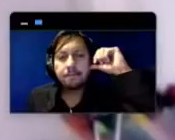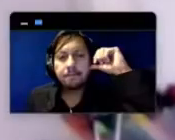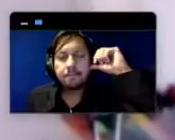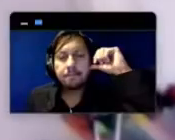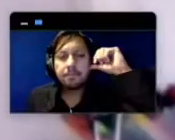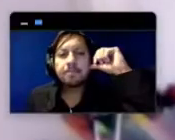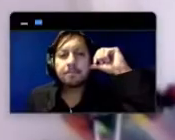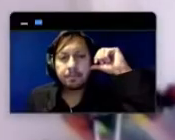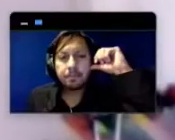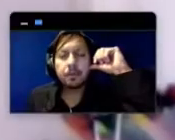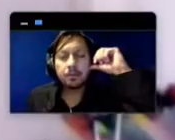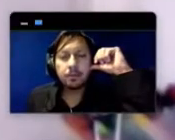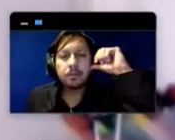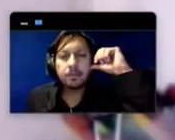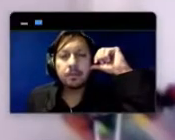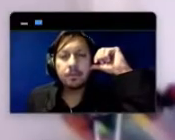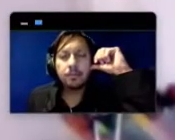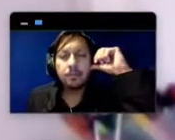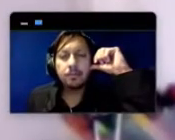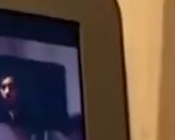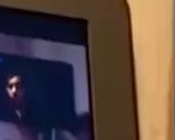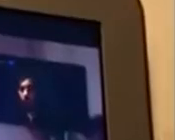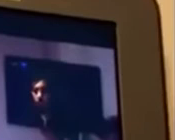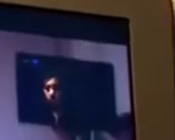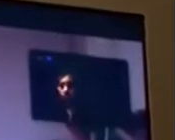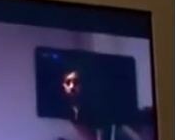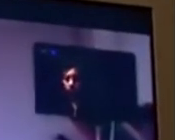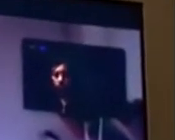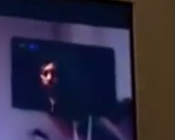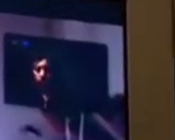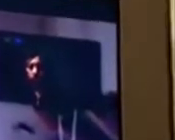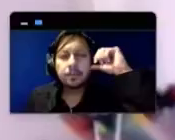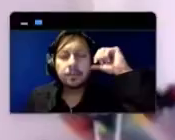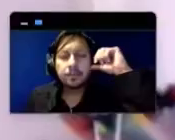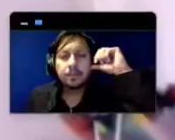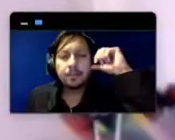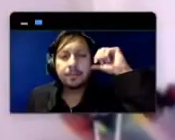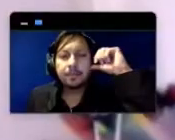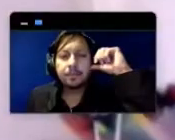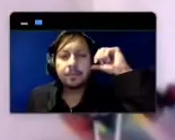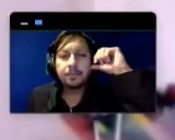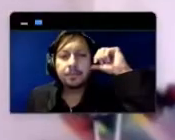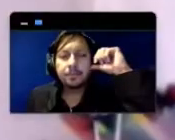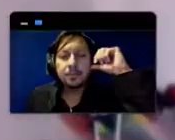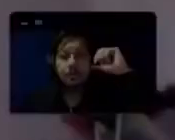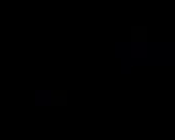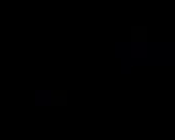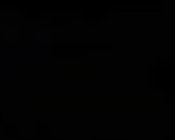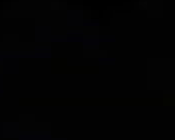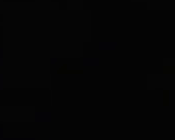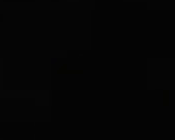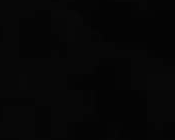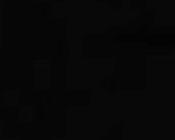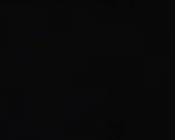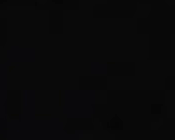hazaña de la misión Apolo. Todo ese conocimiento, en algún sentido, se ha perdido. Hay que recuperarlo, y eso toma tiempo.